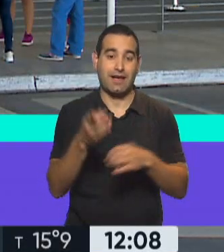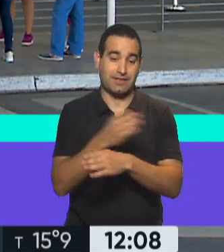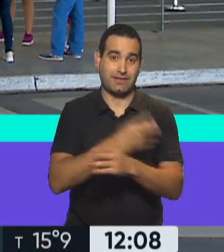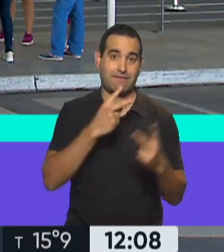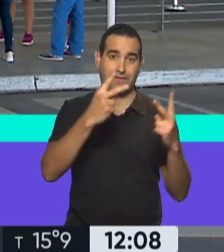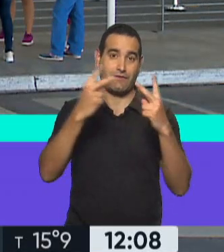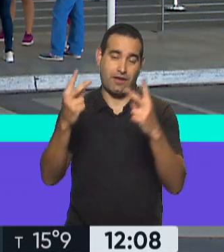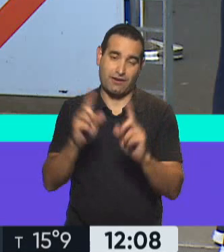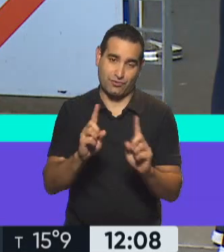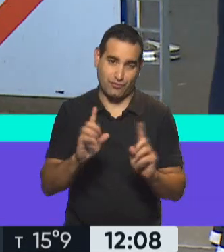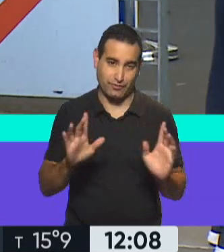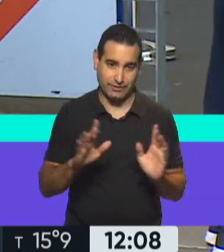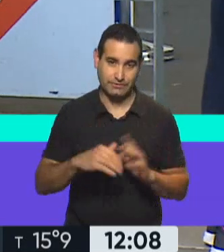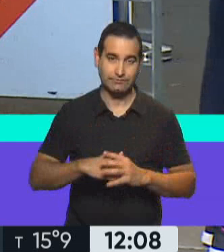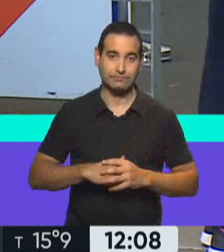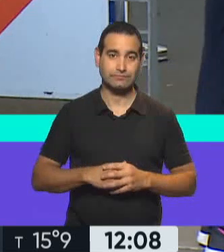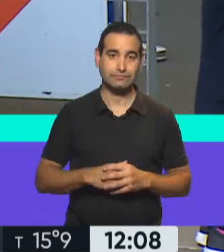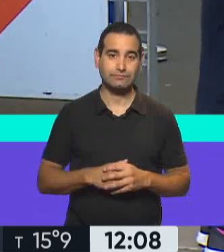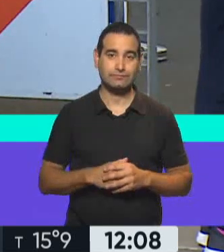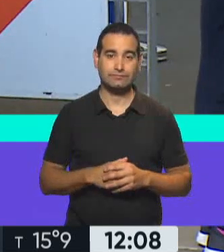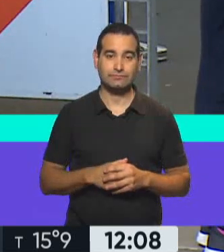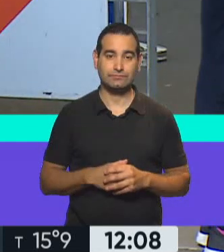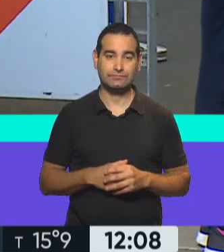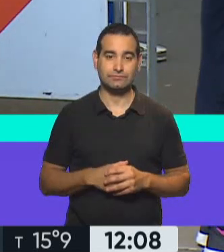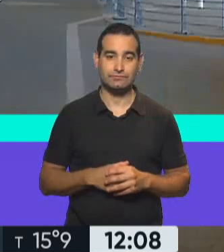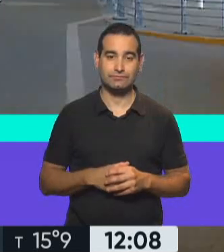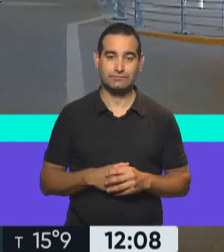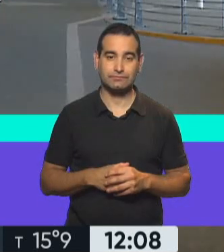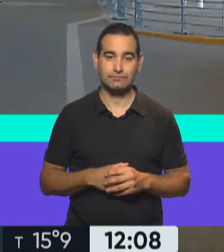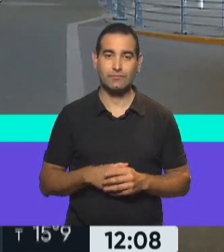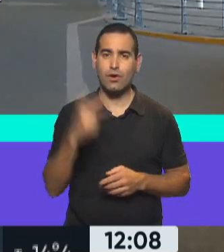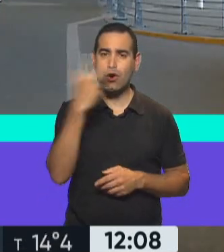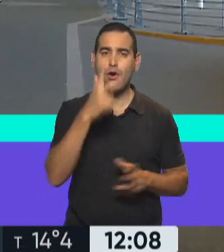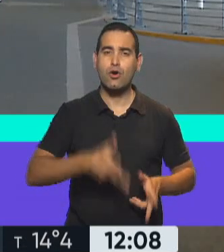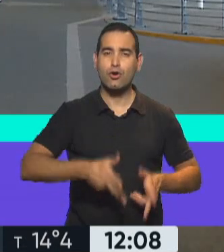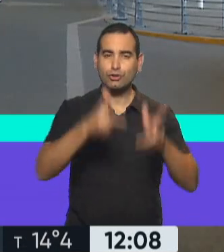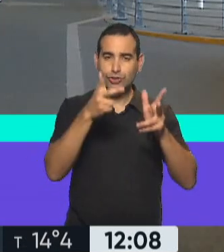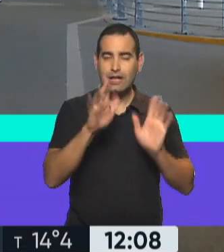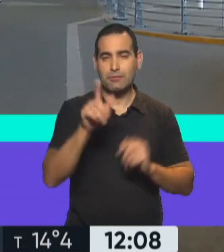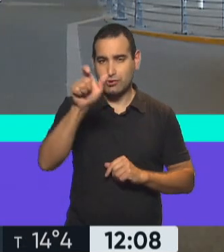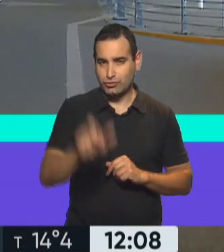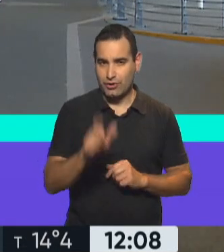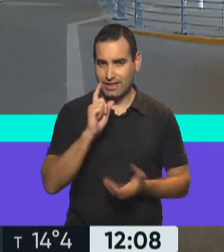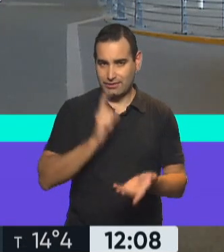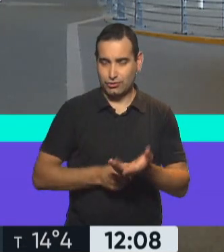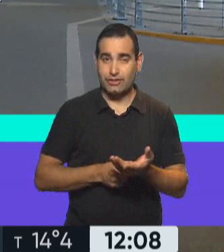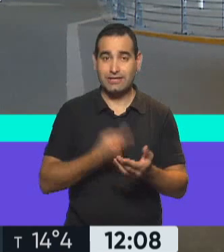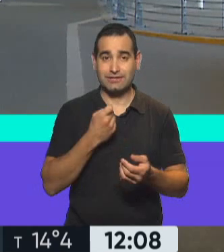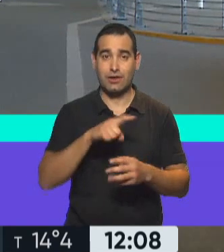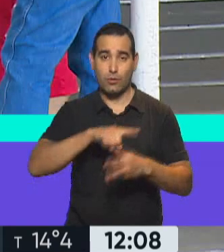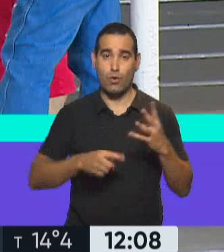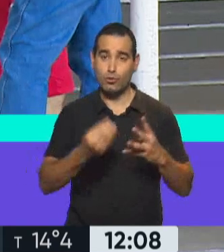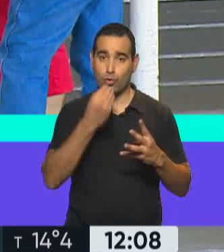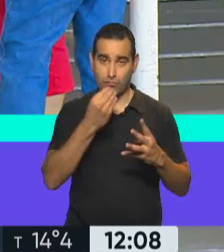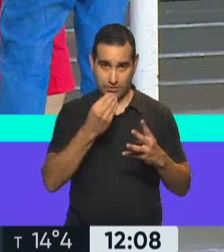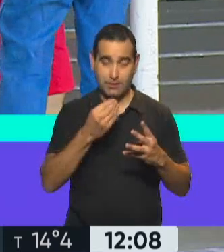la publicación de esta resolución en el boletín oficial. El hotel que será elegido por el propio pasajero deberá garantizar las 4 comidas